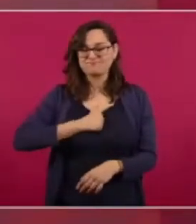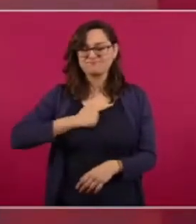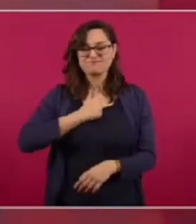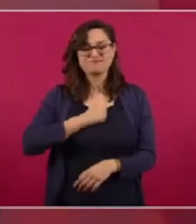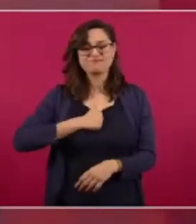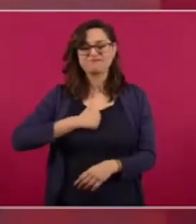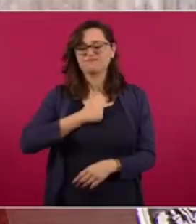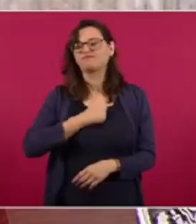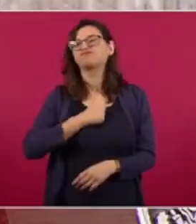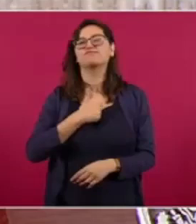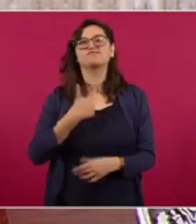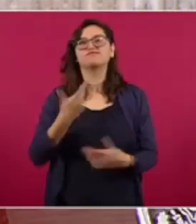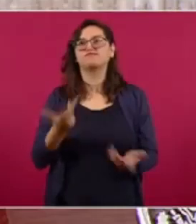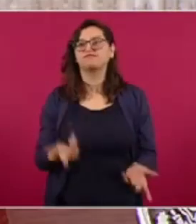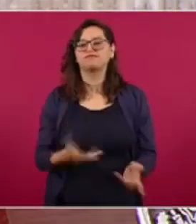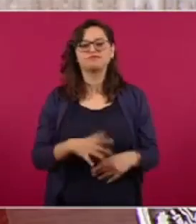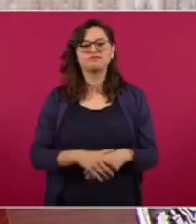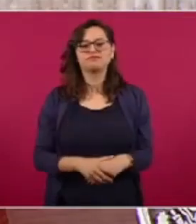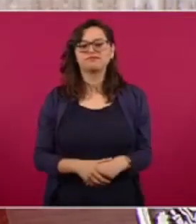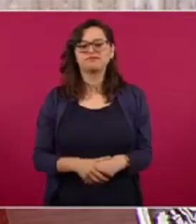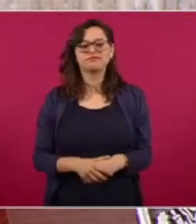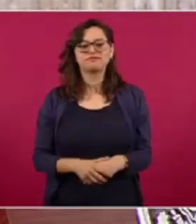política